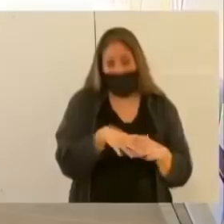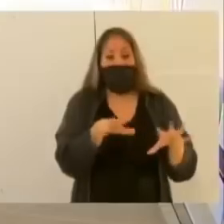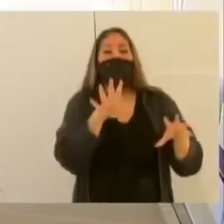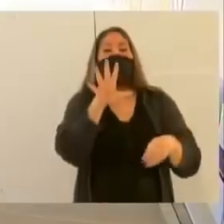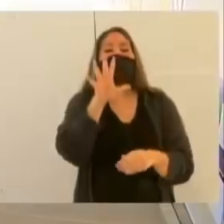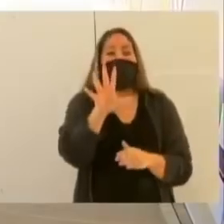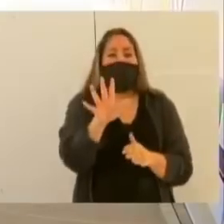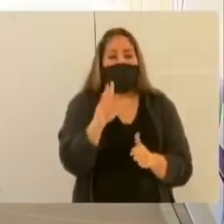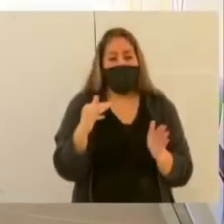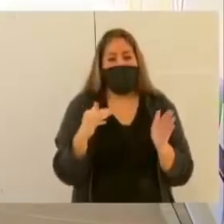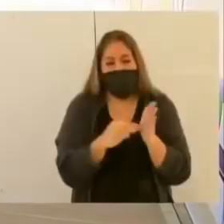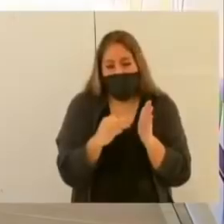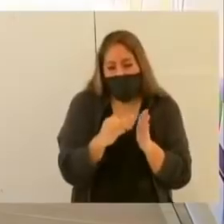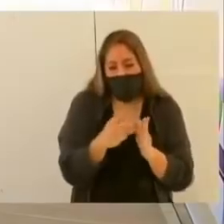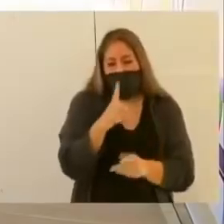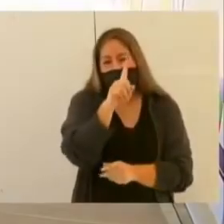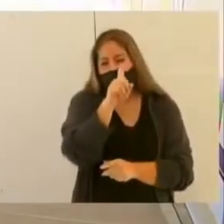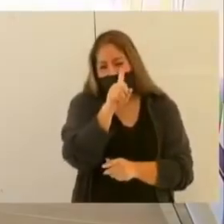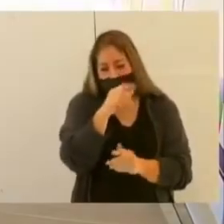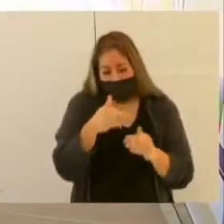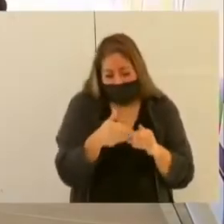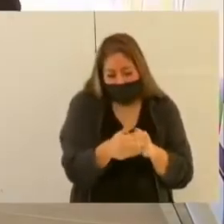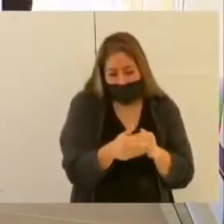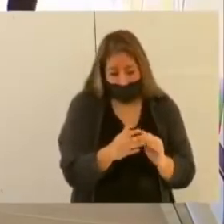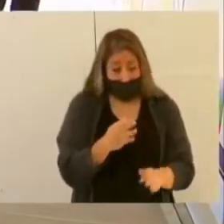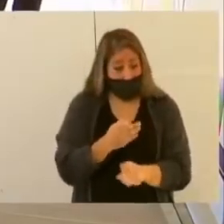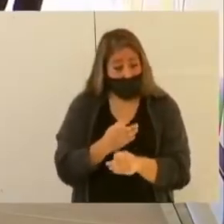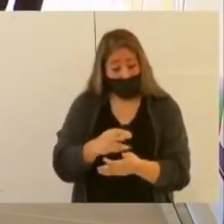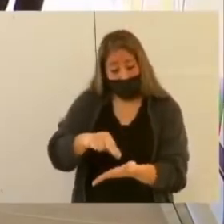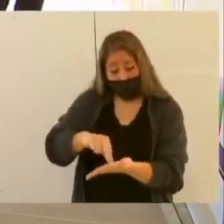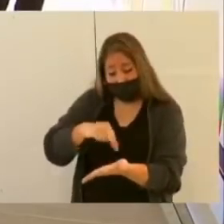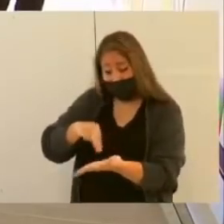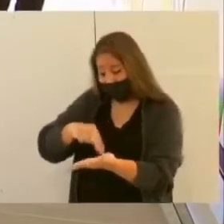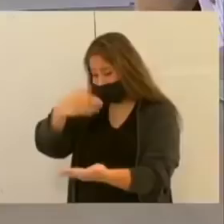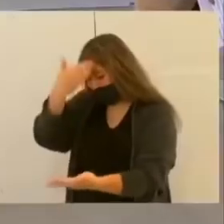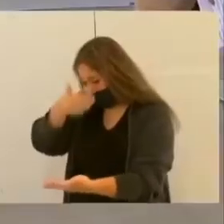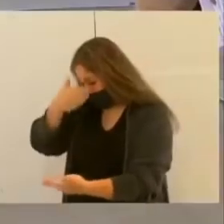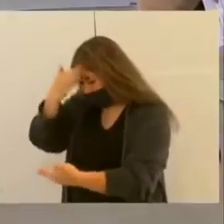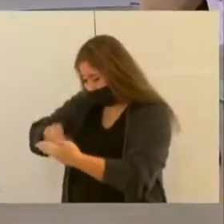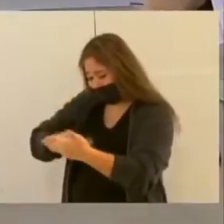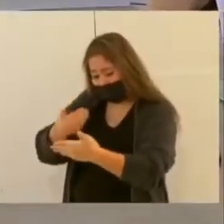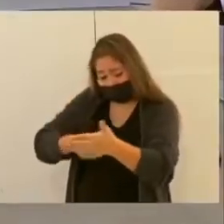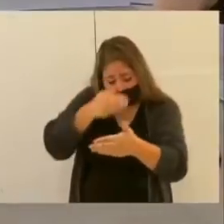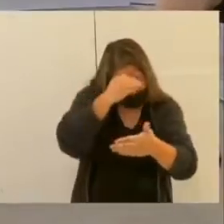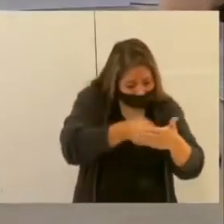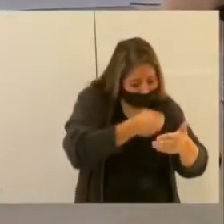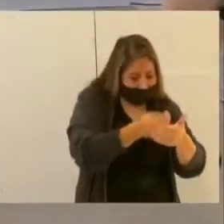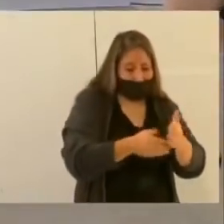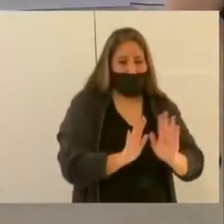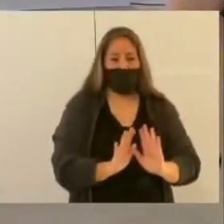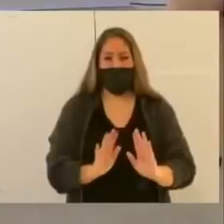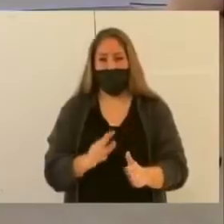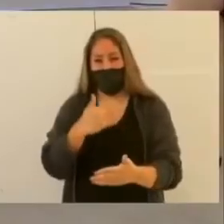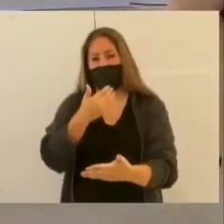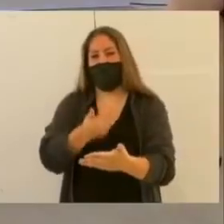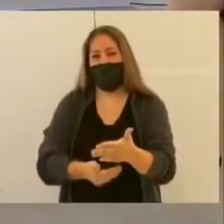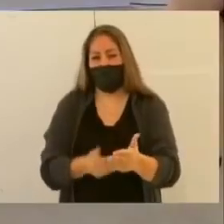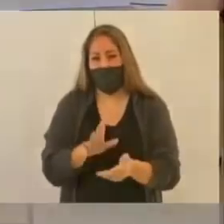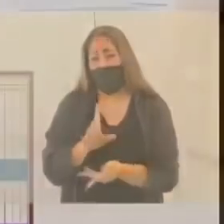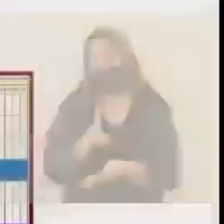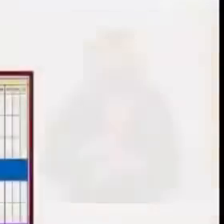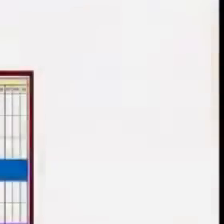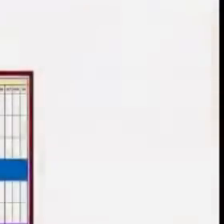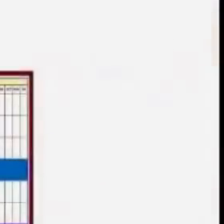cúbicos. Actualmente se han firmado contratos y ya están registrados en el Registro Público de Derechos de